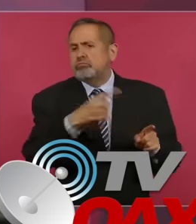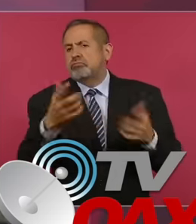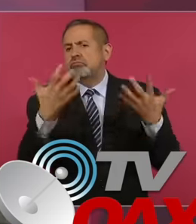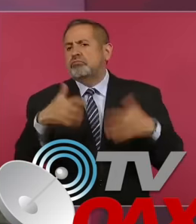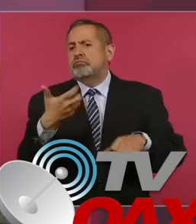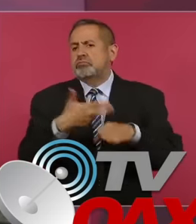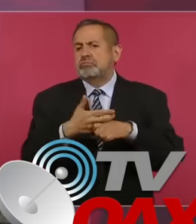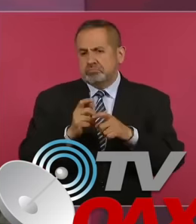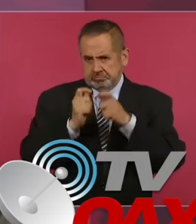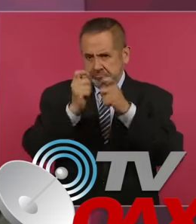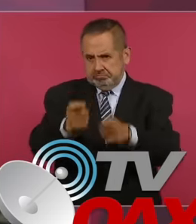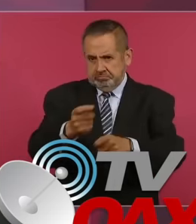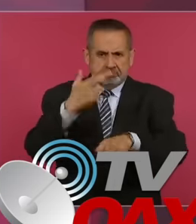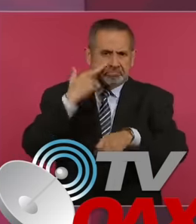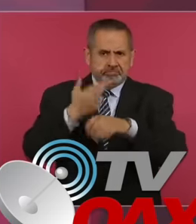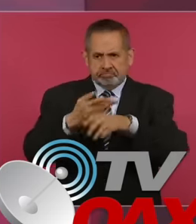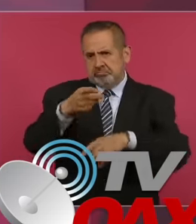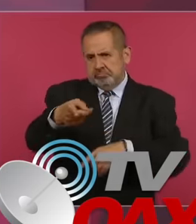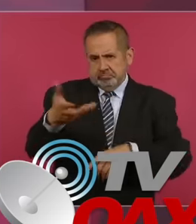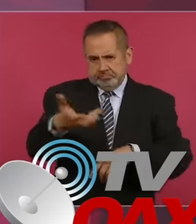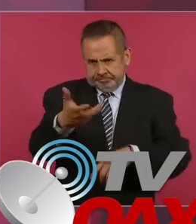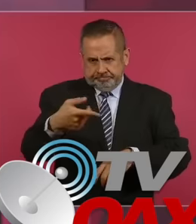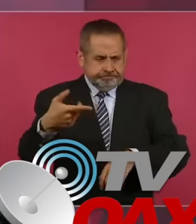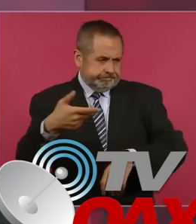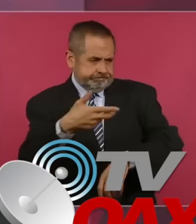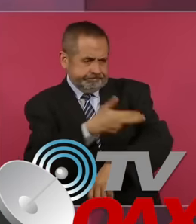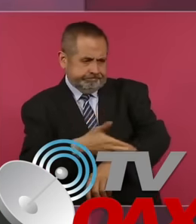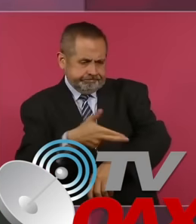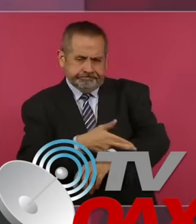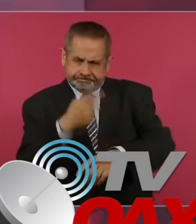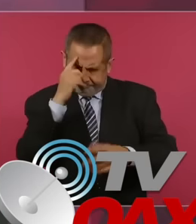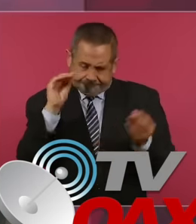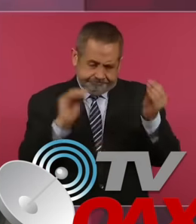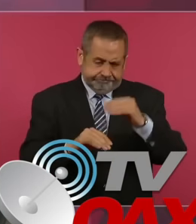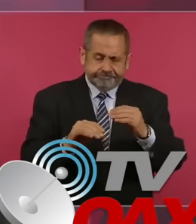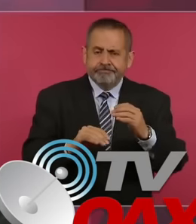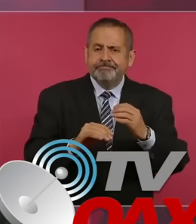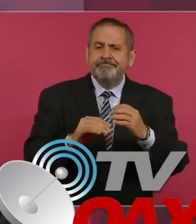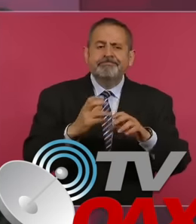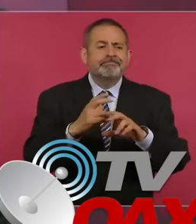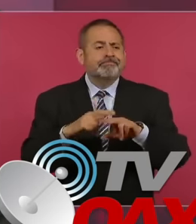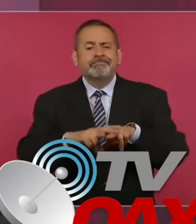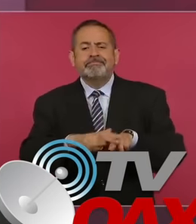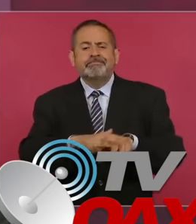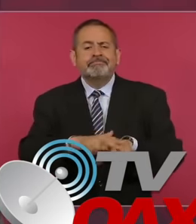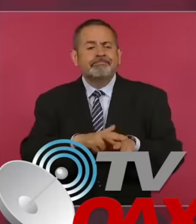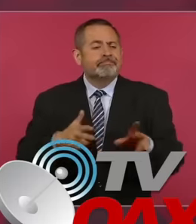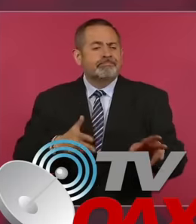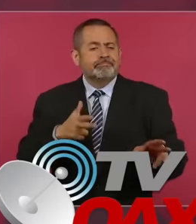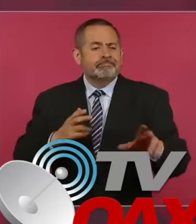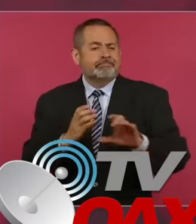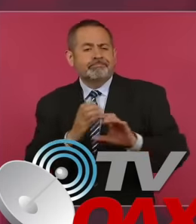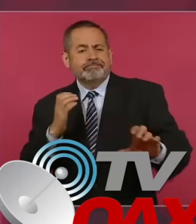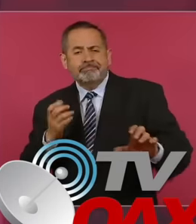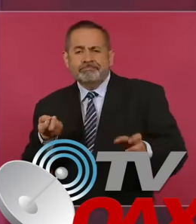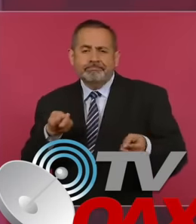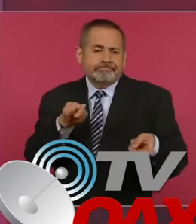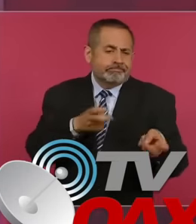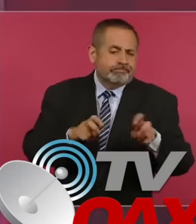empresas. Son las opciones. Pero sí lo vamos a hacer